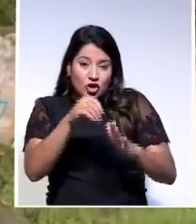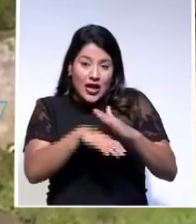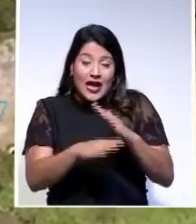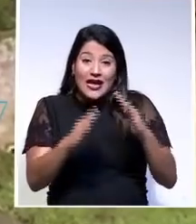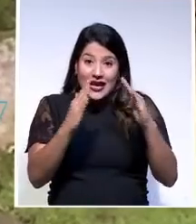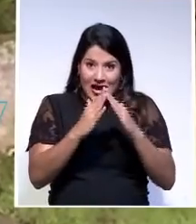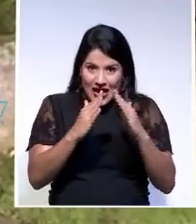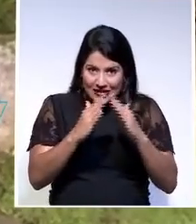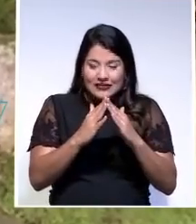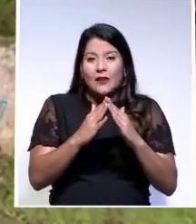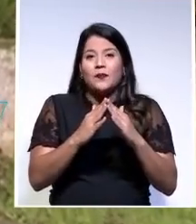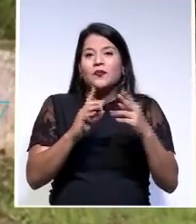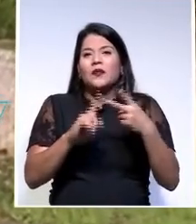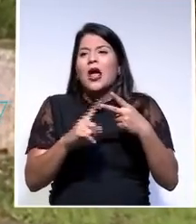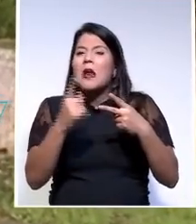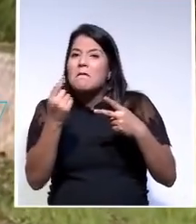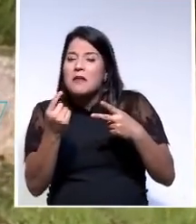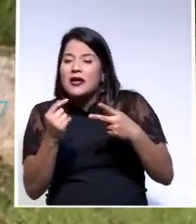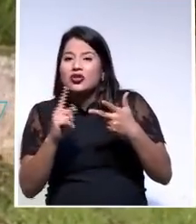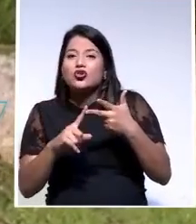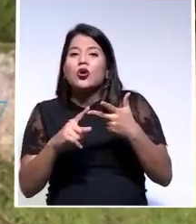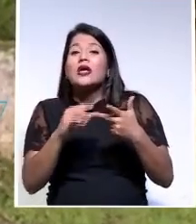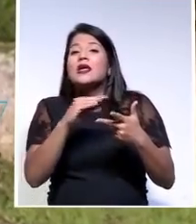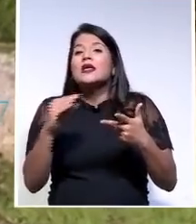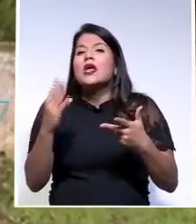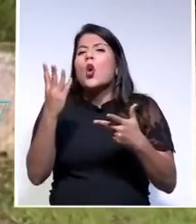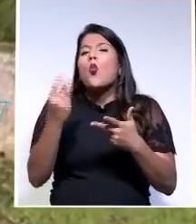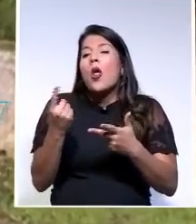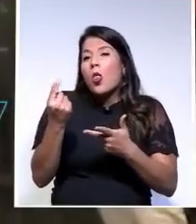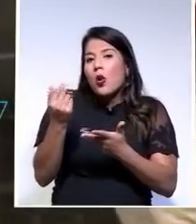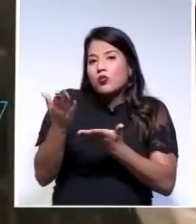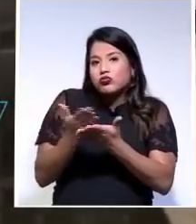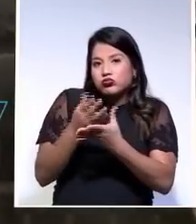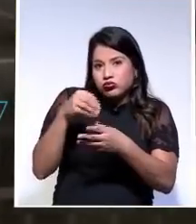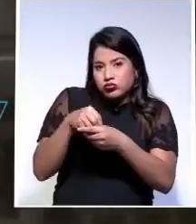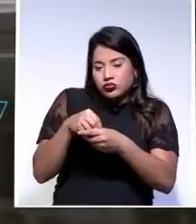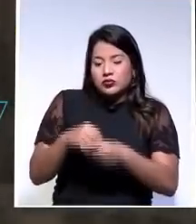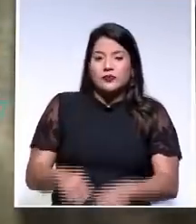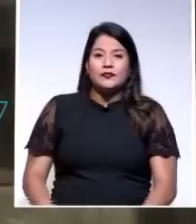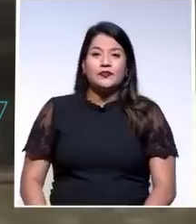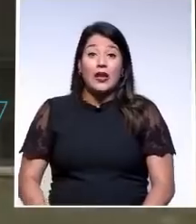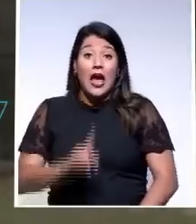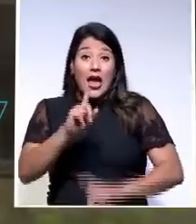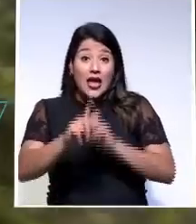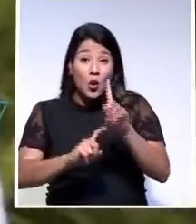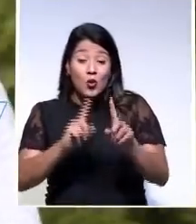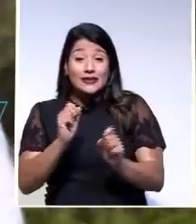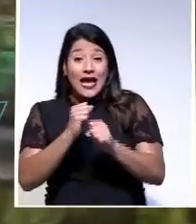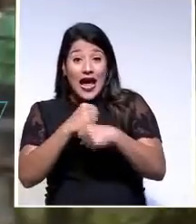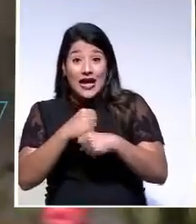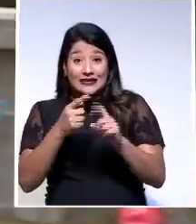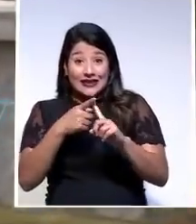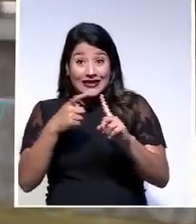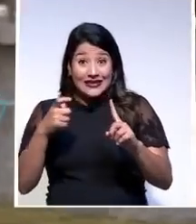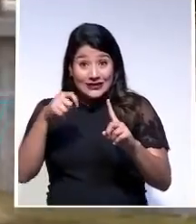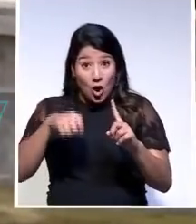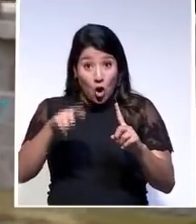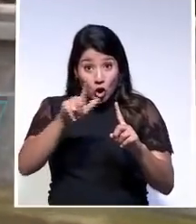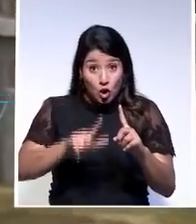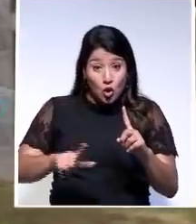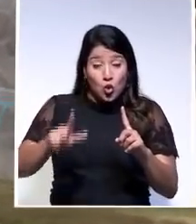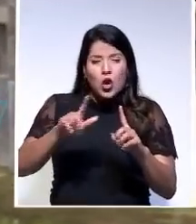y consumos intermedios, así como el ingreso mixto asociado a las microempresas. La encuesta se realizará desde este lunes y se hará